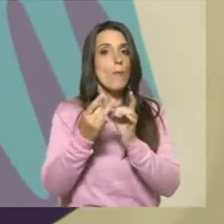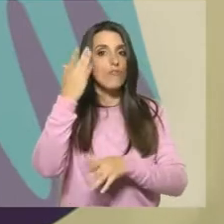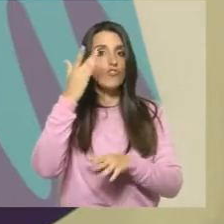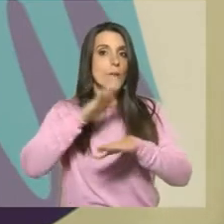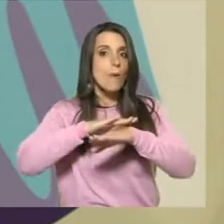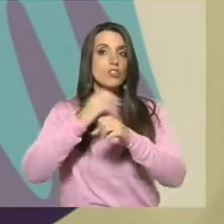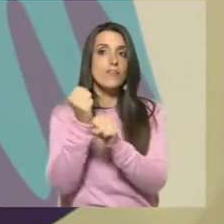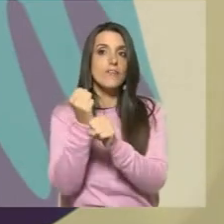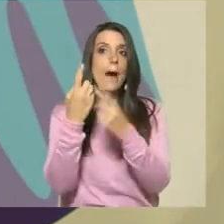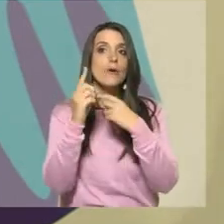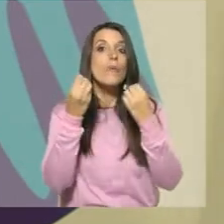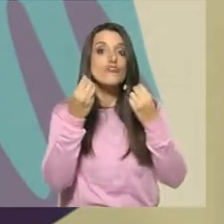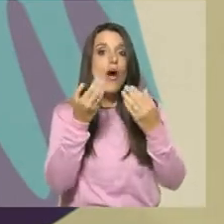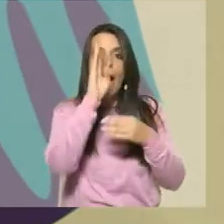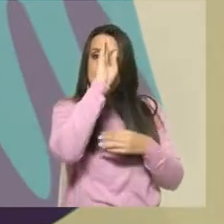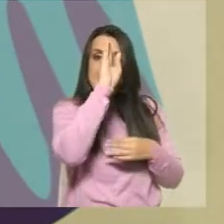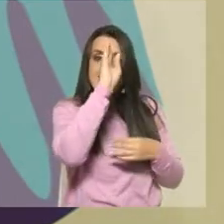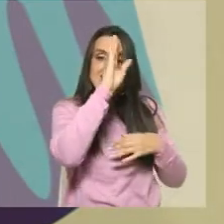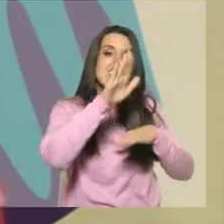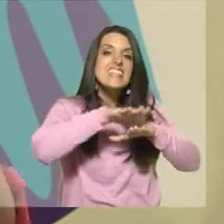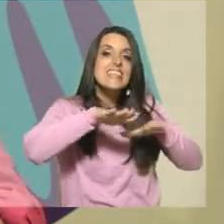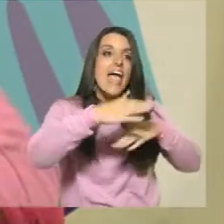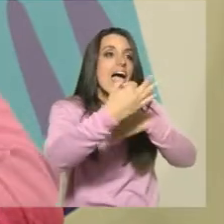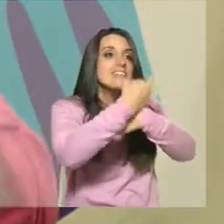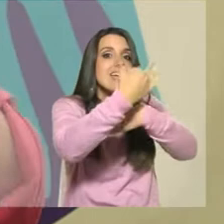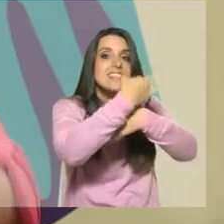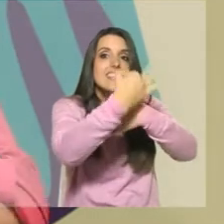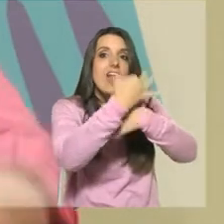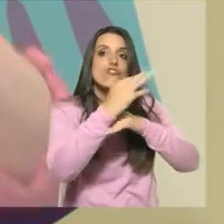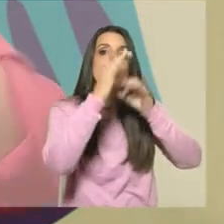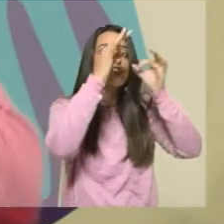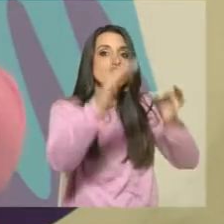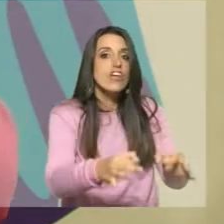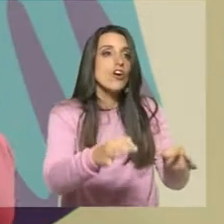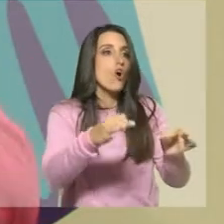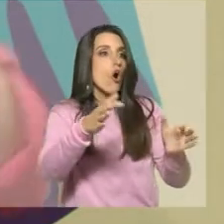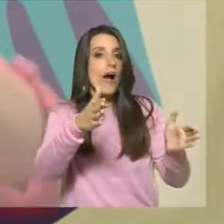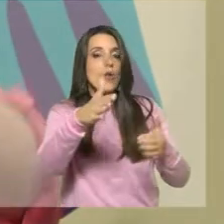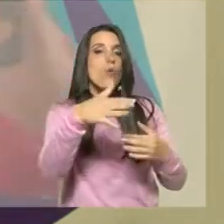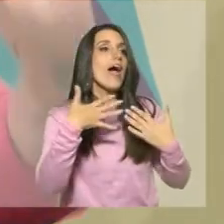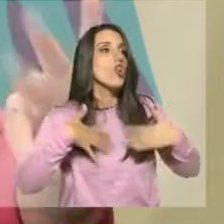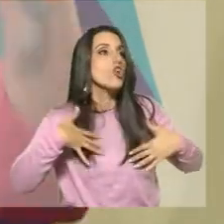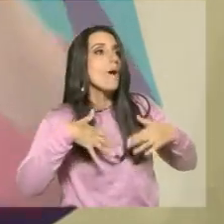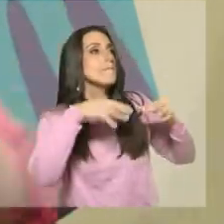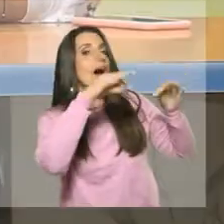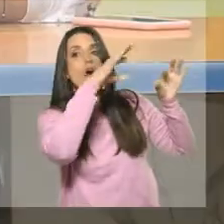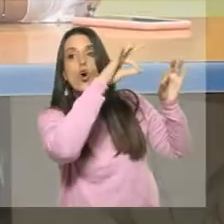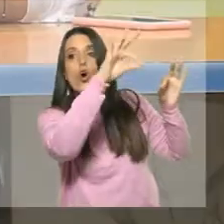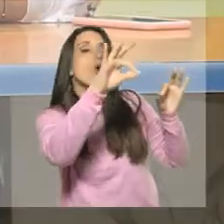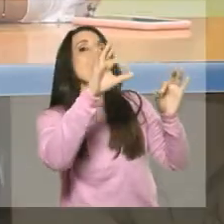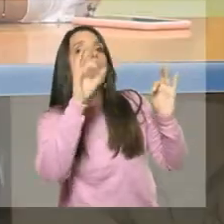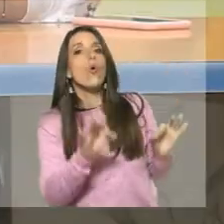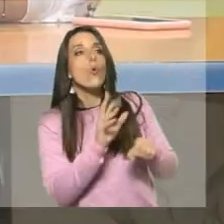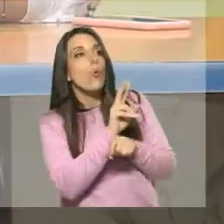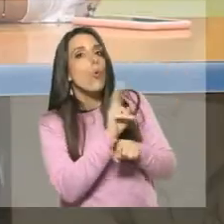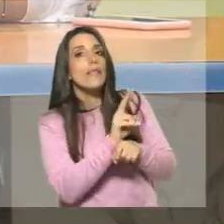de trabajar, pero por eso, porque a mí me enseñaron de muy chica, no sé, desde que llego al estudio con mi ropa a colgar, a cuidar,